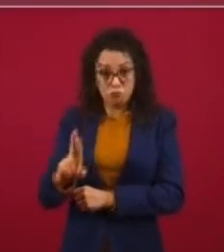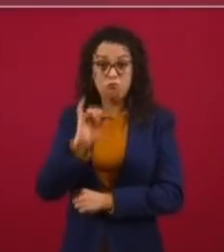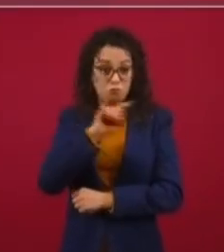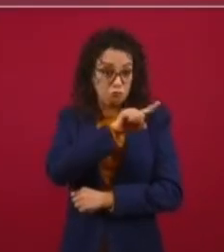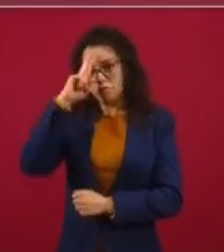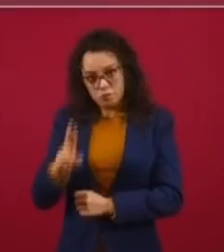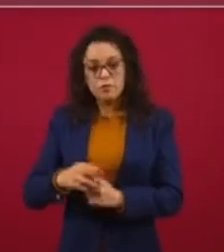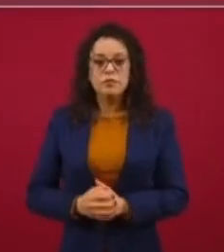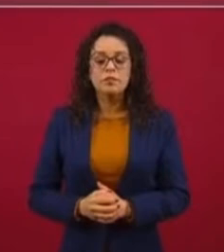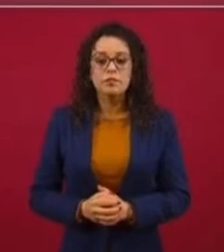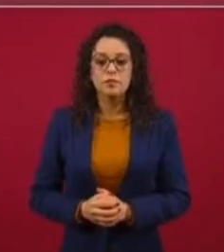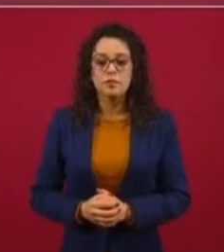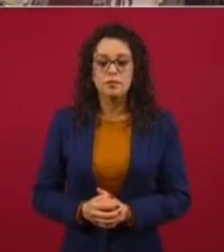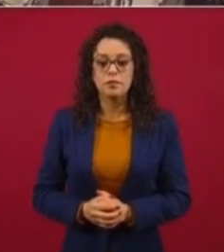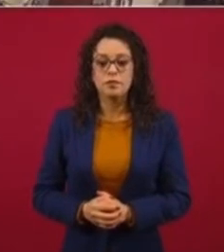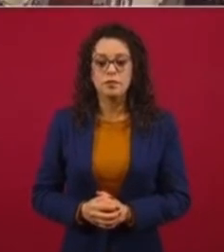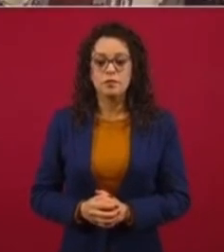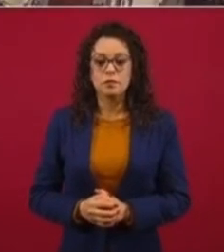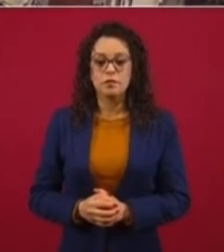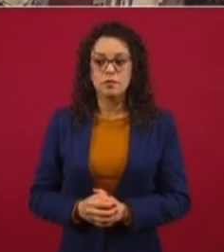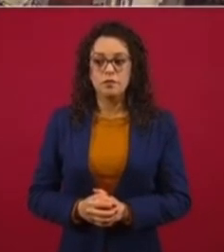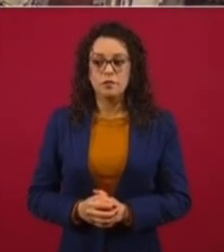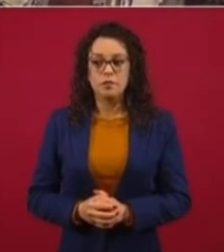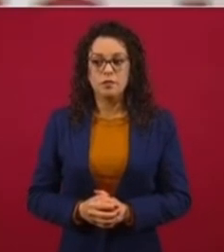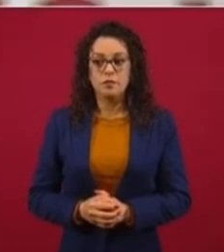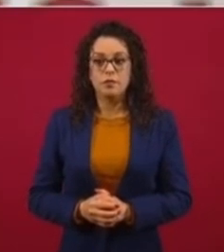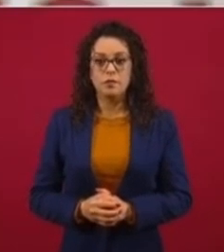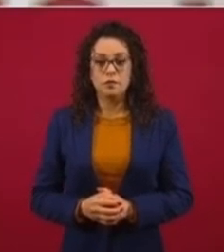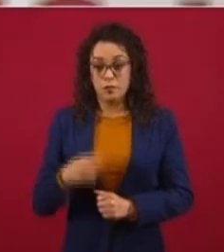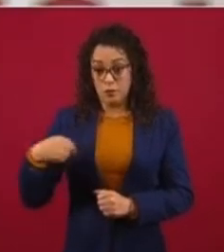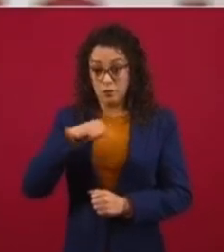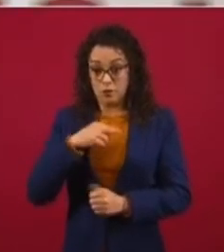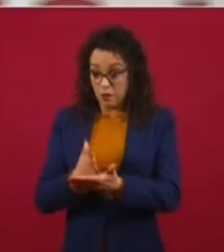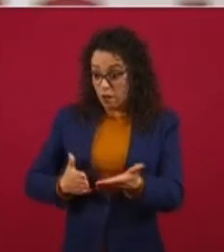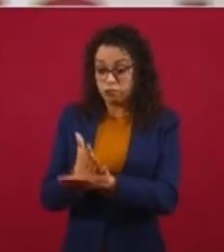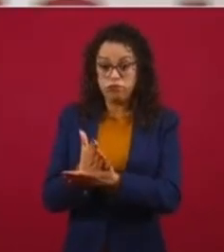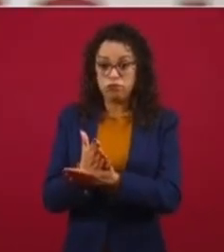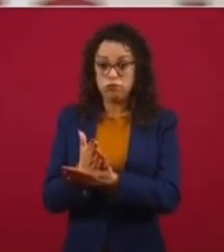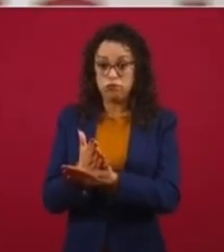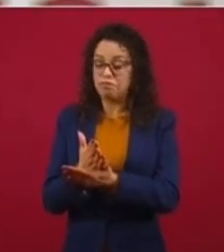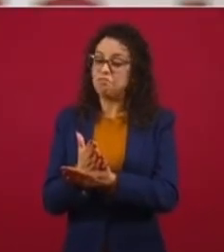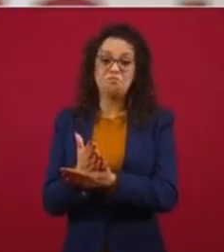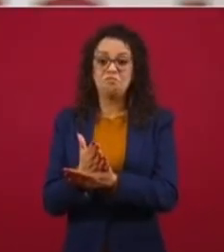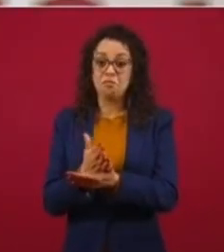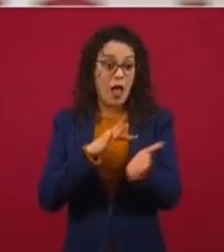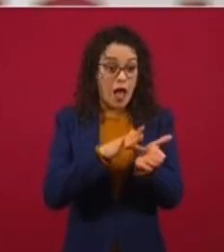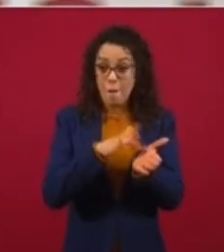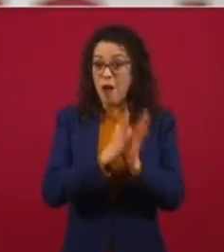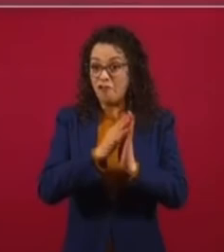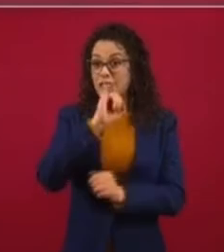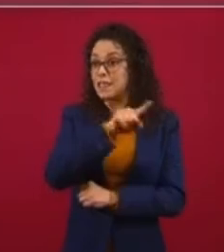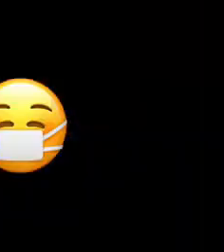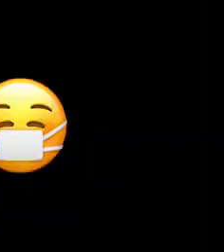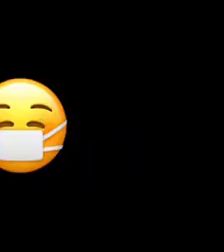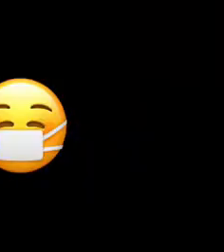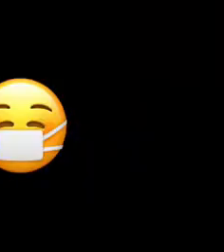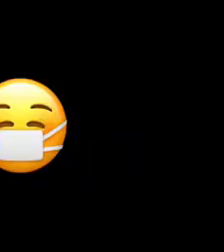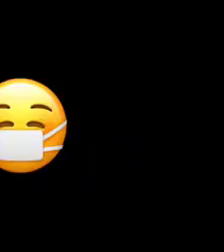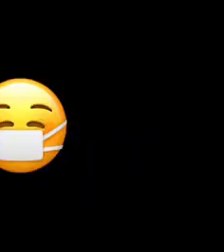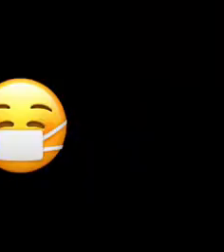sea la voluntad del pueblo no vamos a meternos en nada a favor de ningún candidato de ningún partido